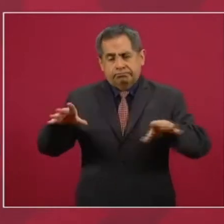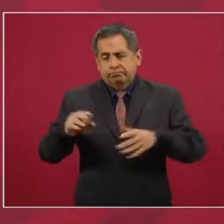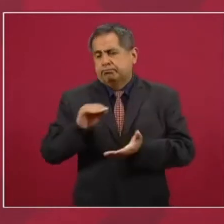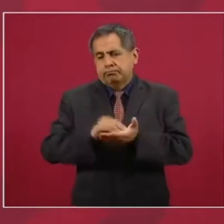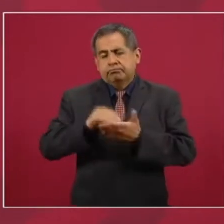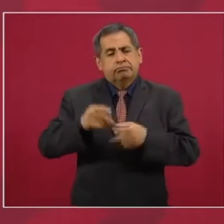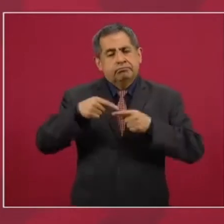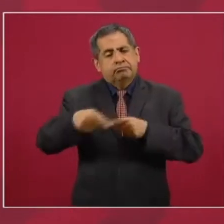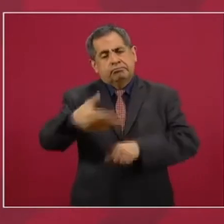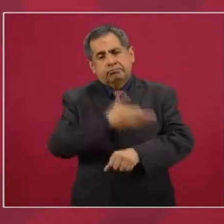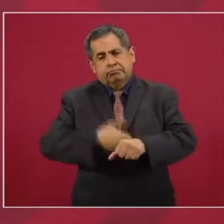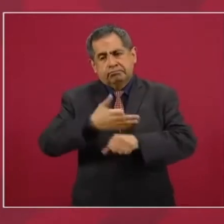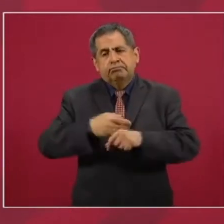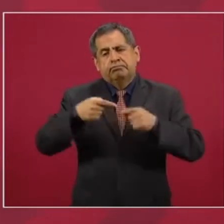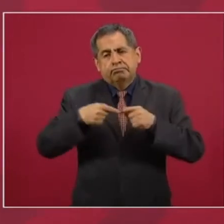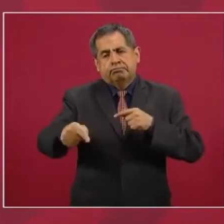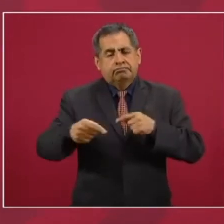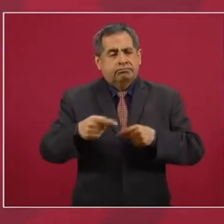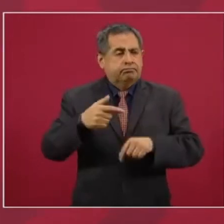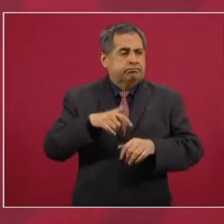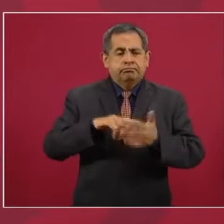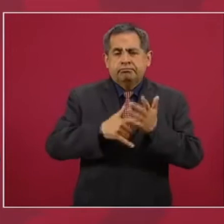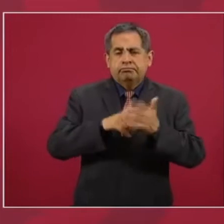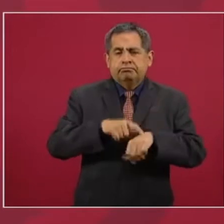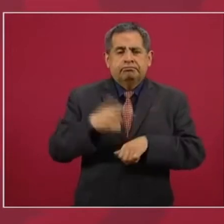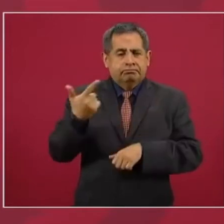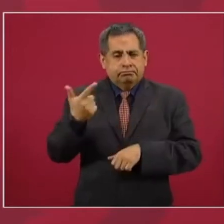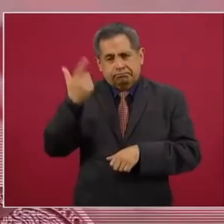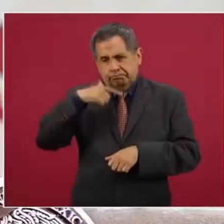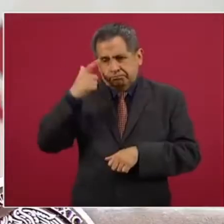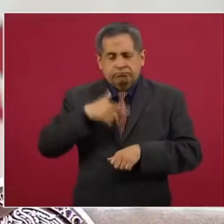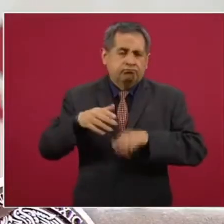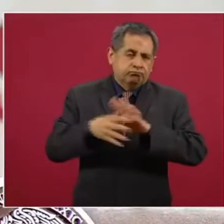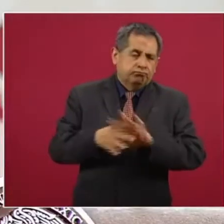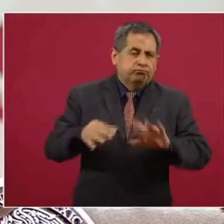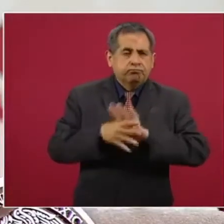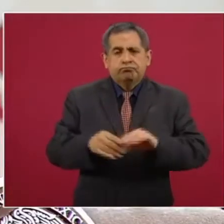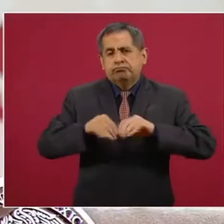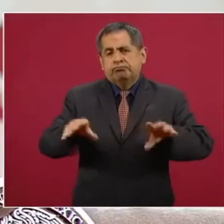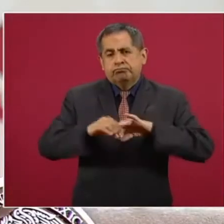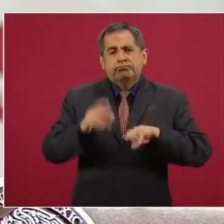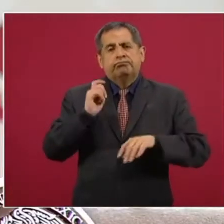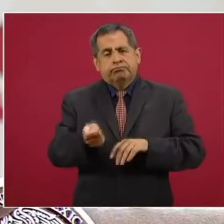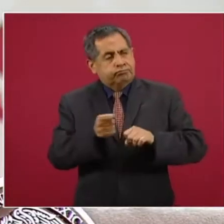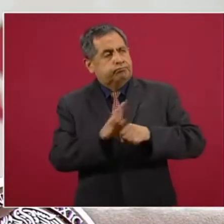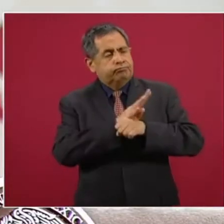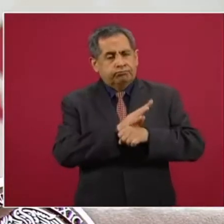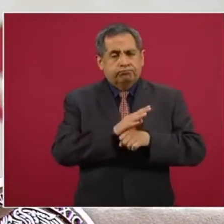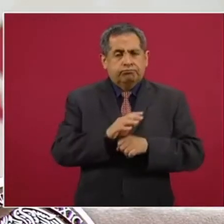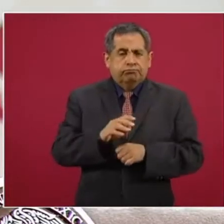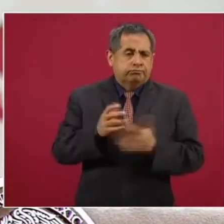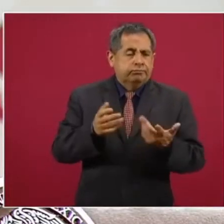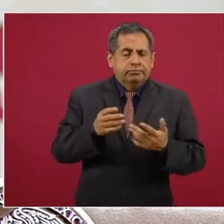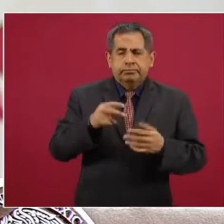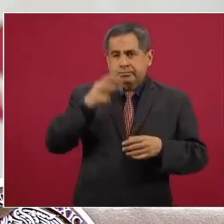prensa de las tardes a las 19 horas sobre la situación de la pandemia de coronavirus